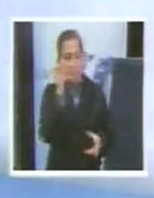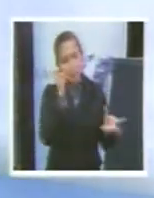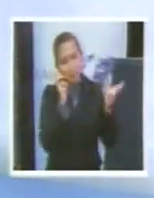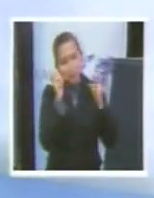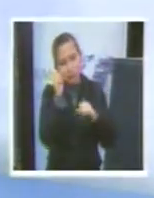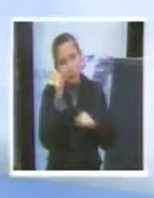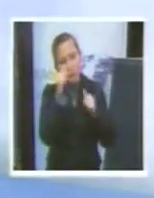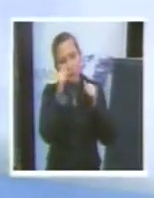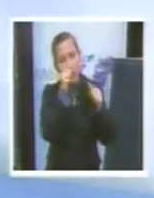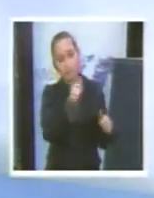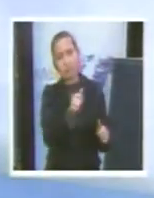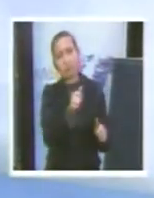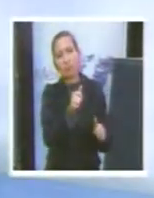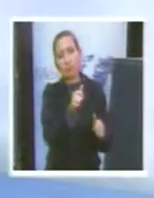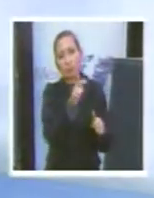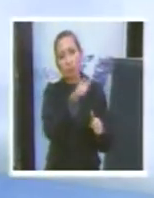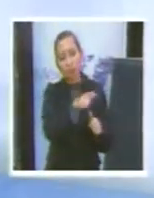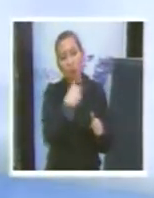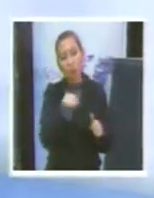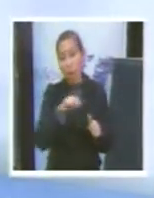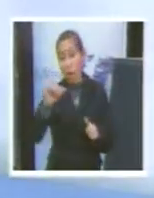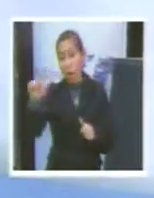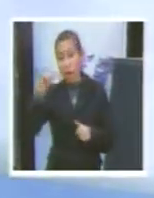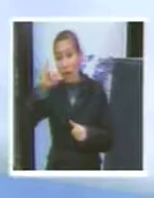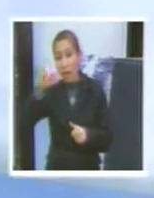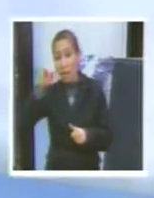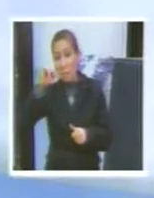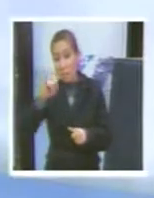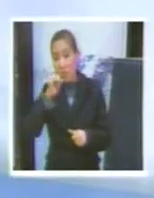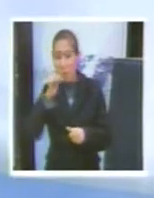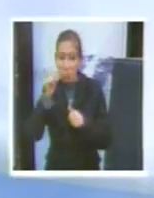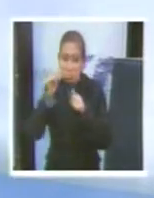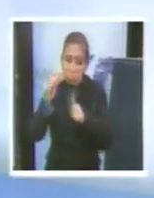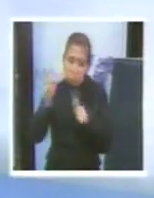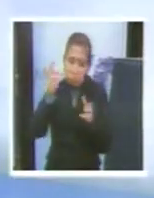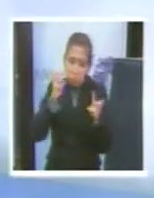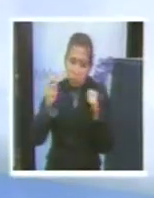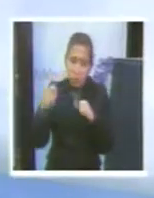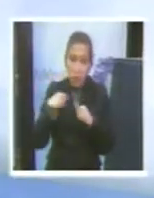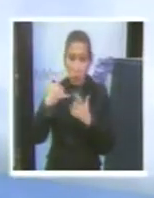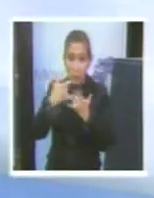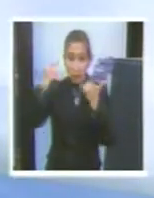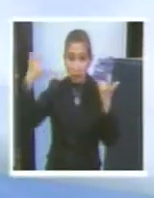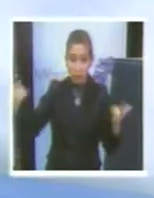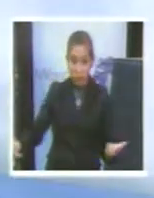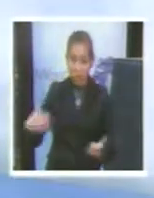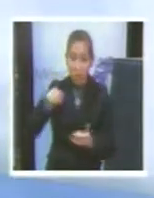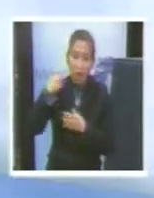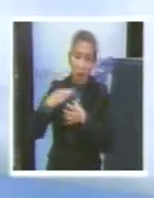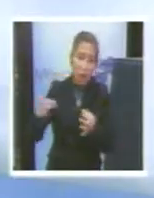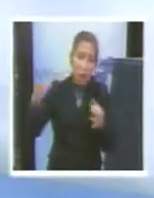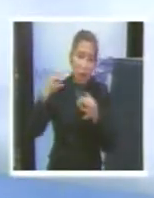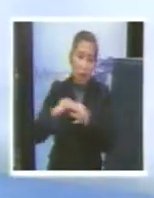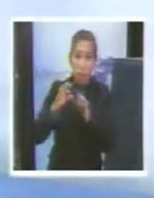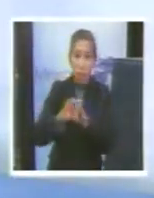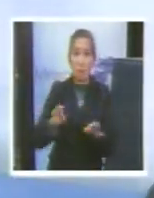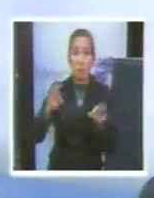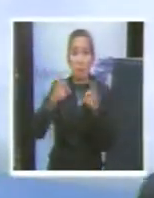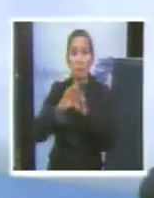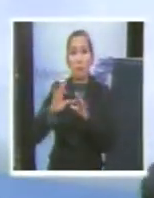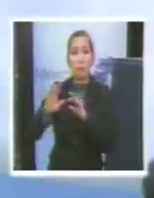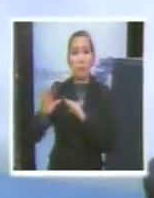escuchado y de haber escuchado a Jaime darnos antecedentes necesarios y muy